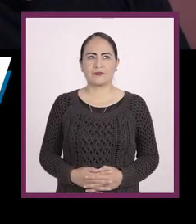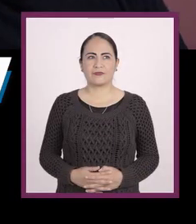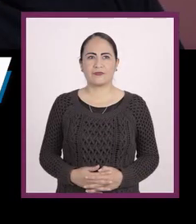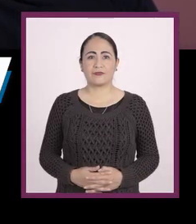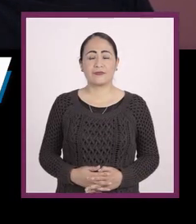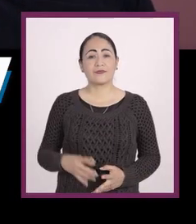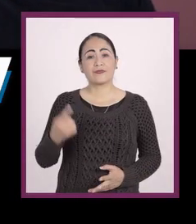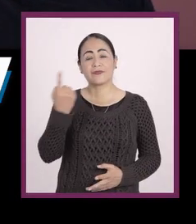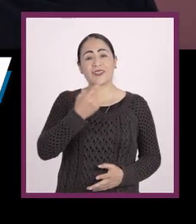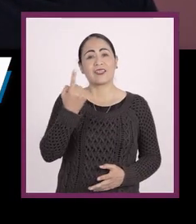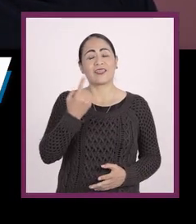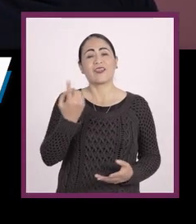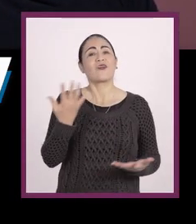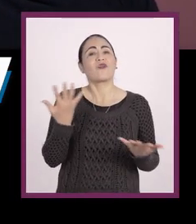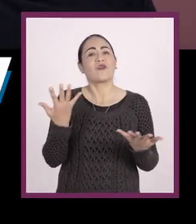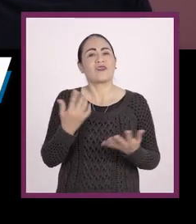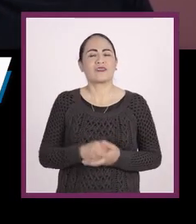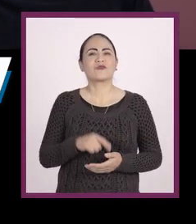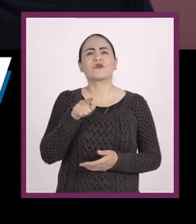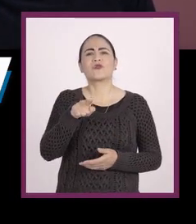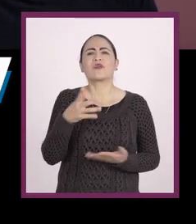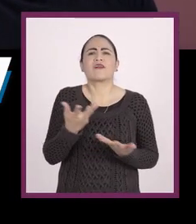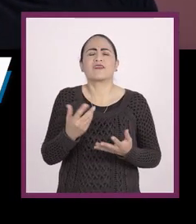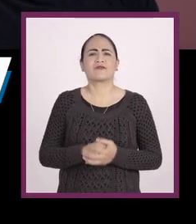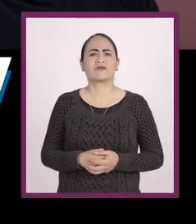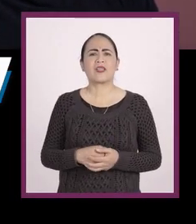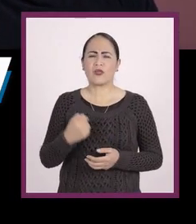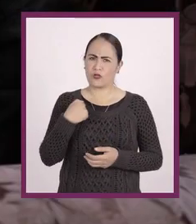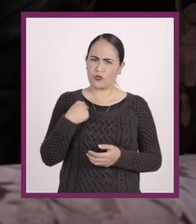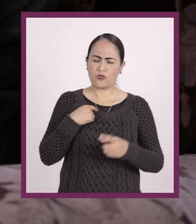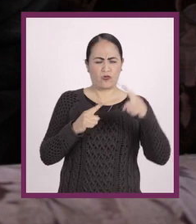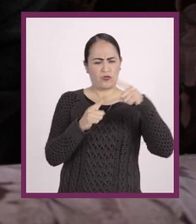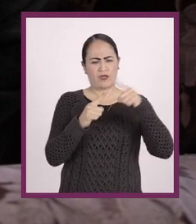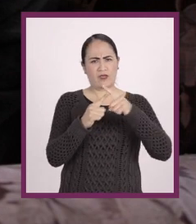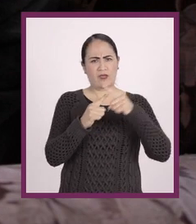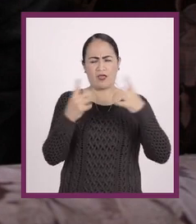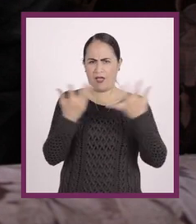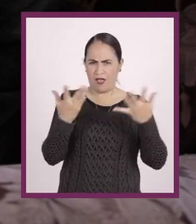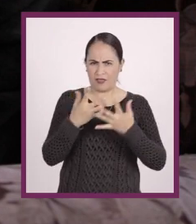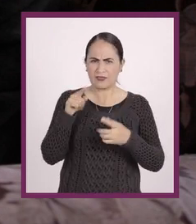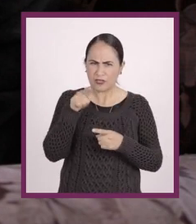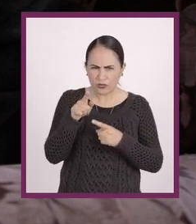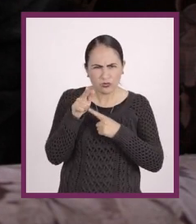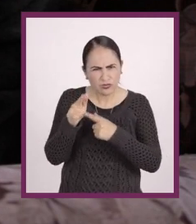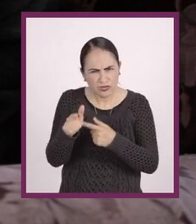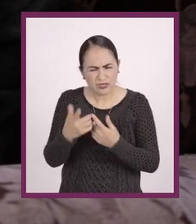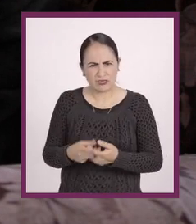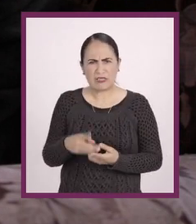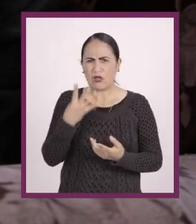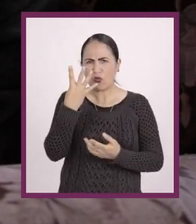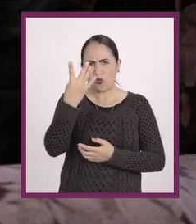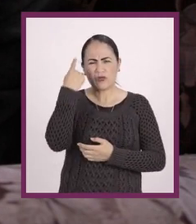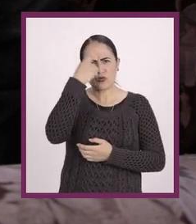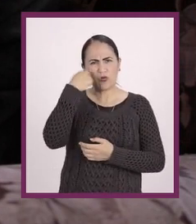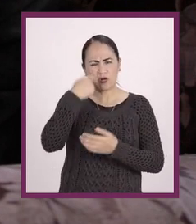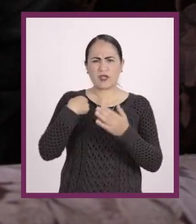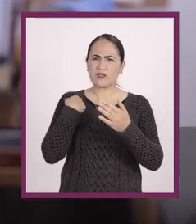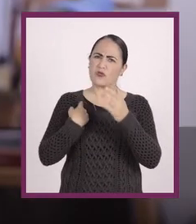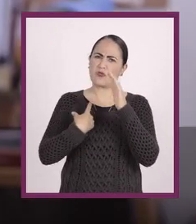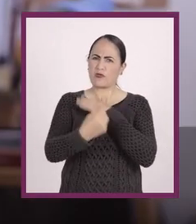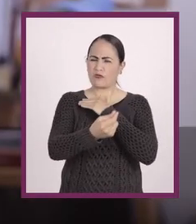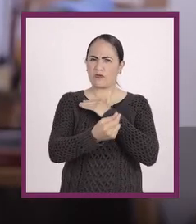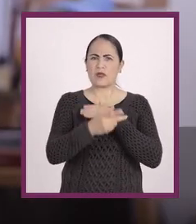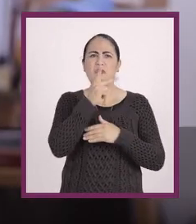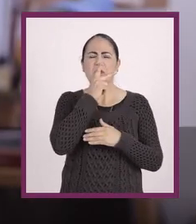qué onda qué haces pues cuando haciendo tarea sigue hace cuatro horas que me fui a ayudarle a mi papá